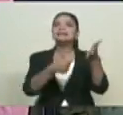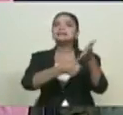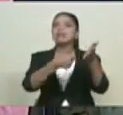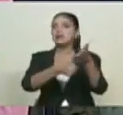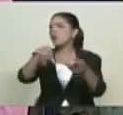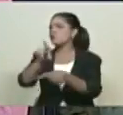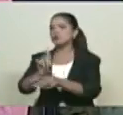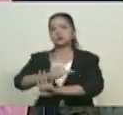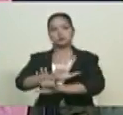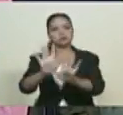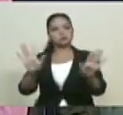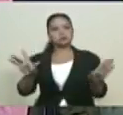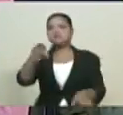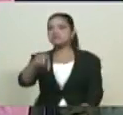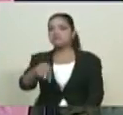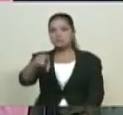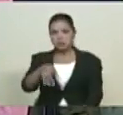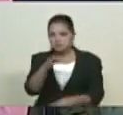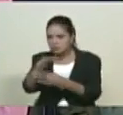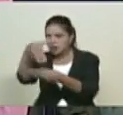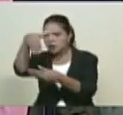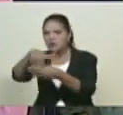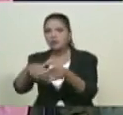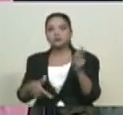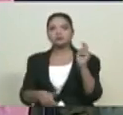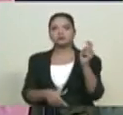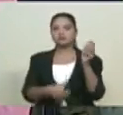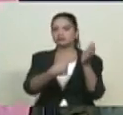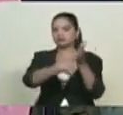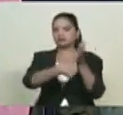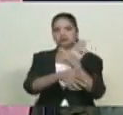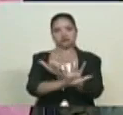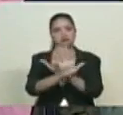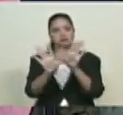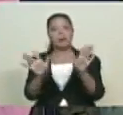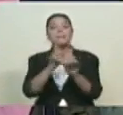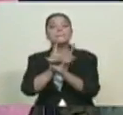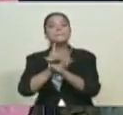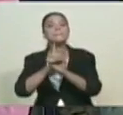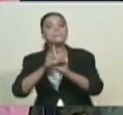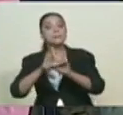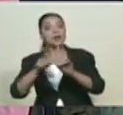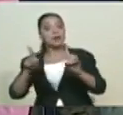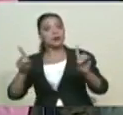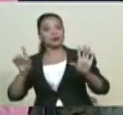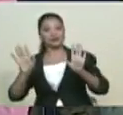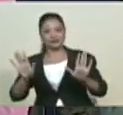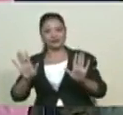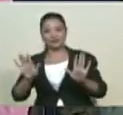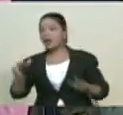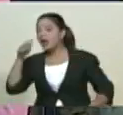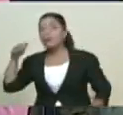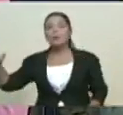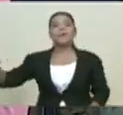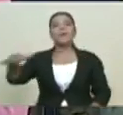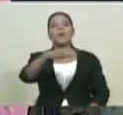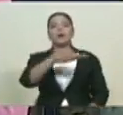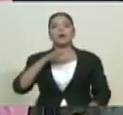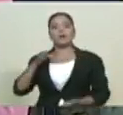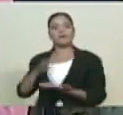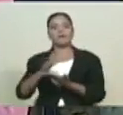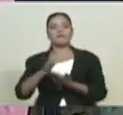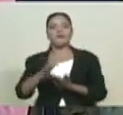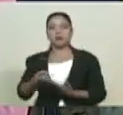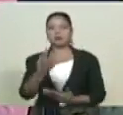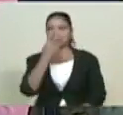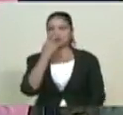requisito para la votación en el centro electoral, pero todo nuestro pueblo, con lealtad y con la